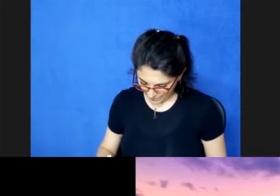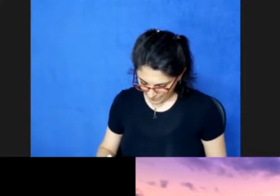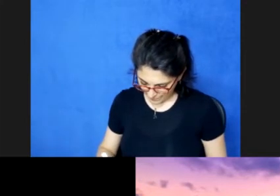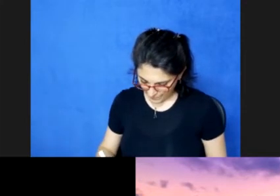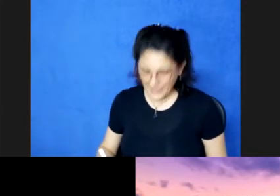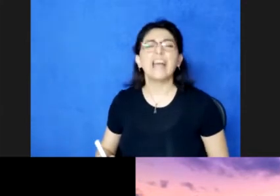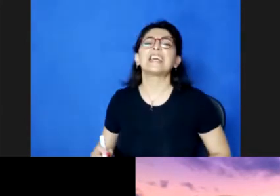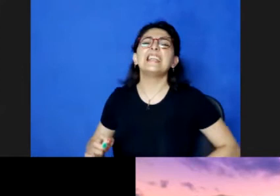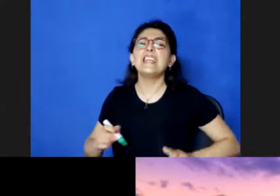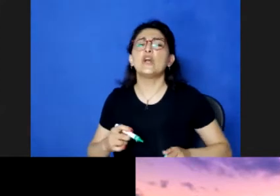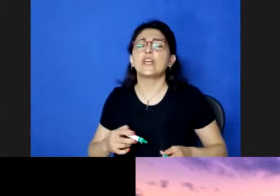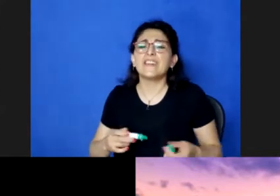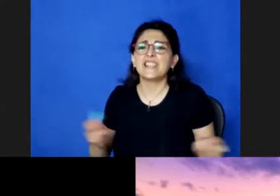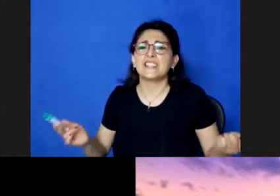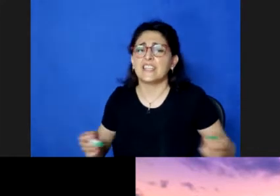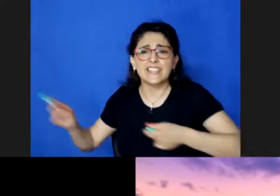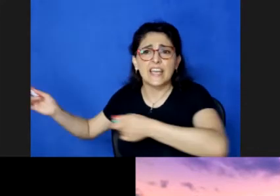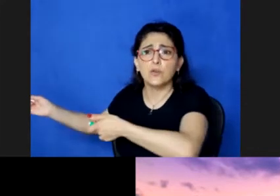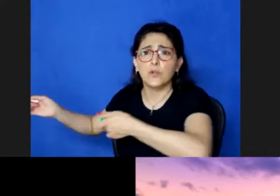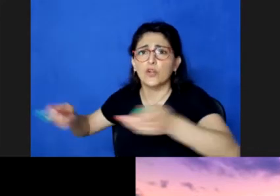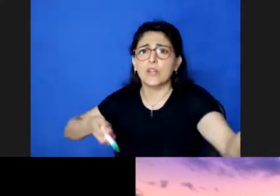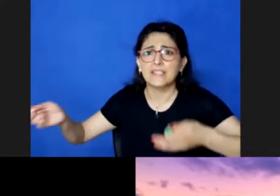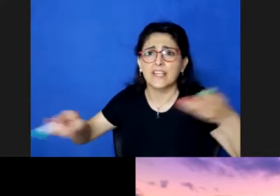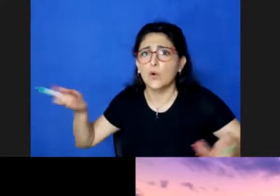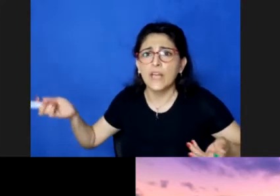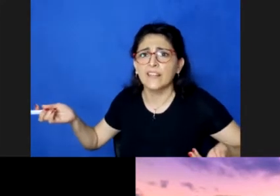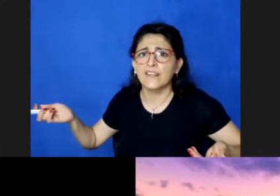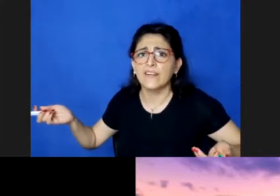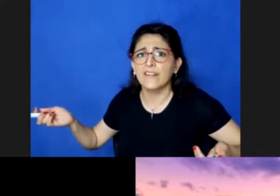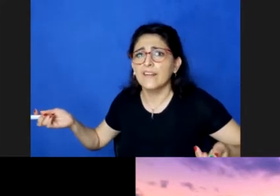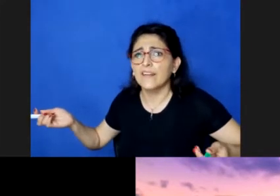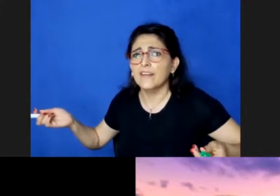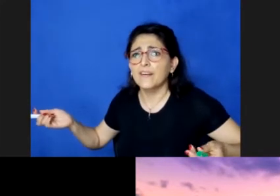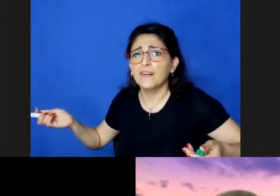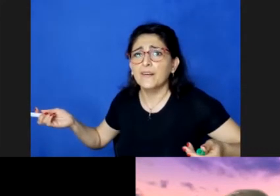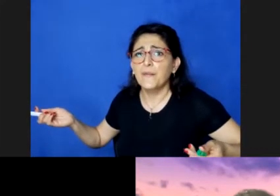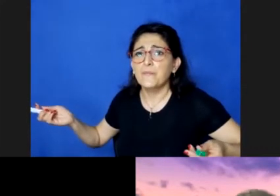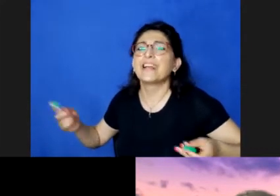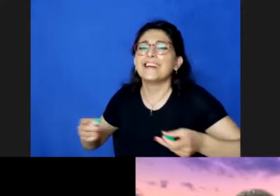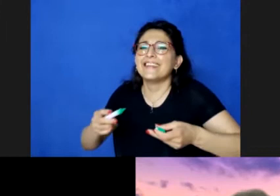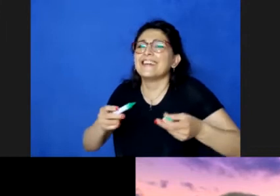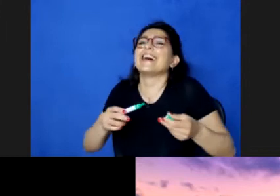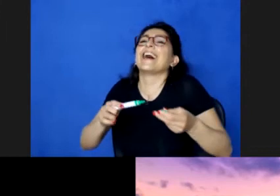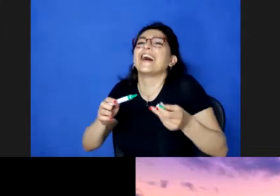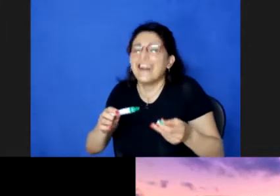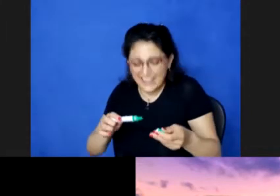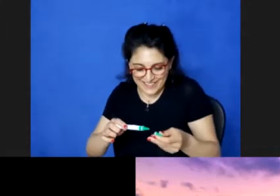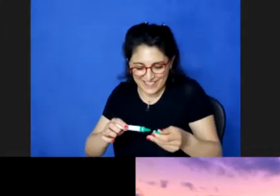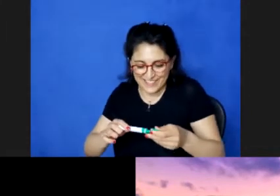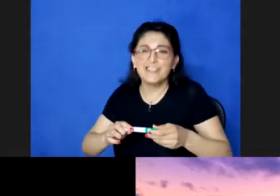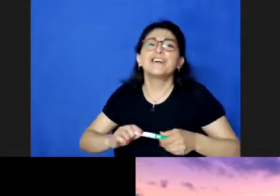casa. ¡Ay, qué lindo! ¿Qué vas a hacer? ¿Te vas a ir cuando los demás se reúnan? No, nosotros ahora cuando nos vemos,